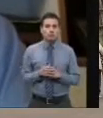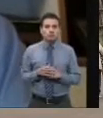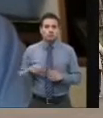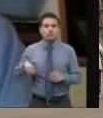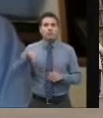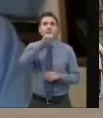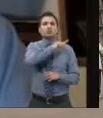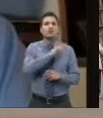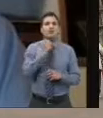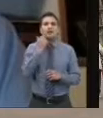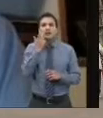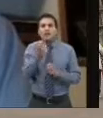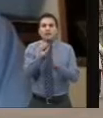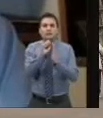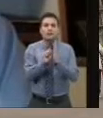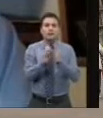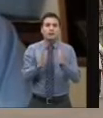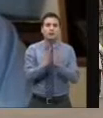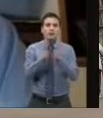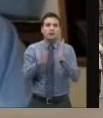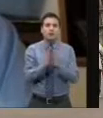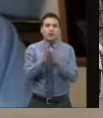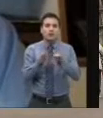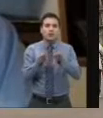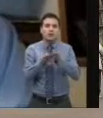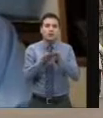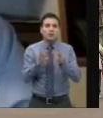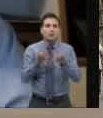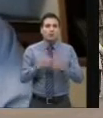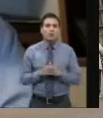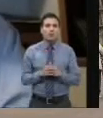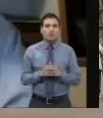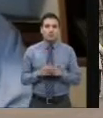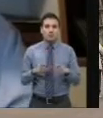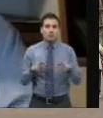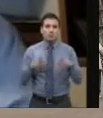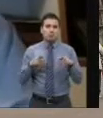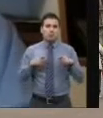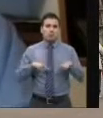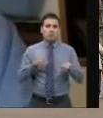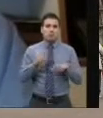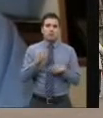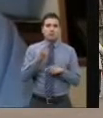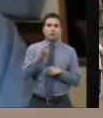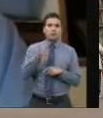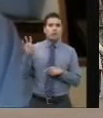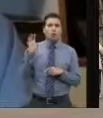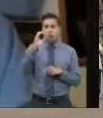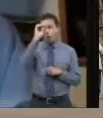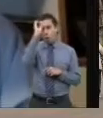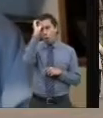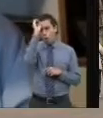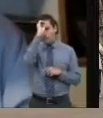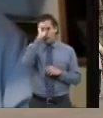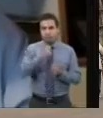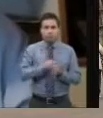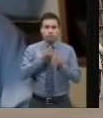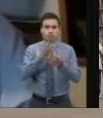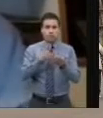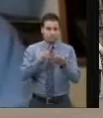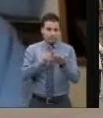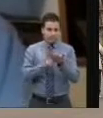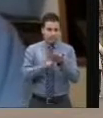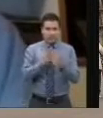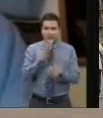construir limitando las expresiones válidas y legítimas de los ciudadanos? Hay